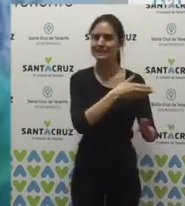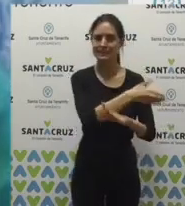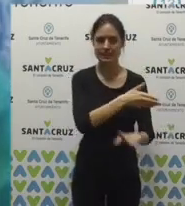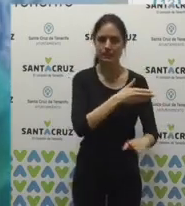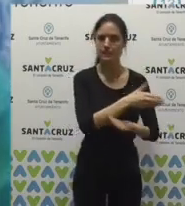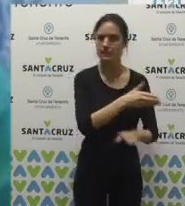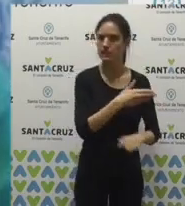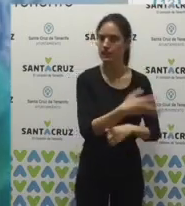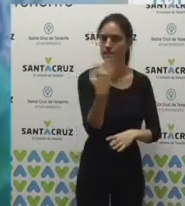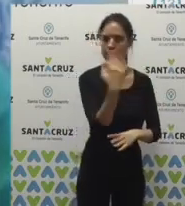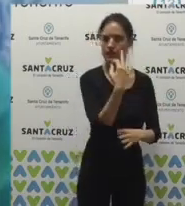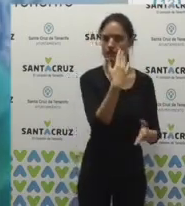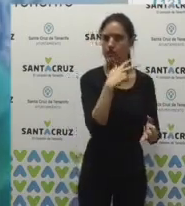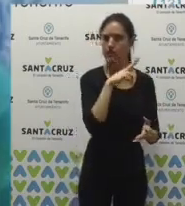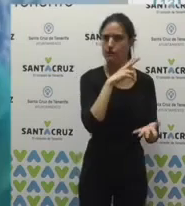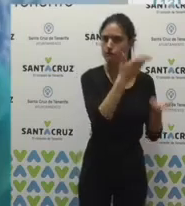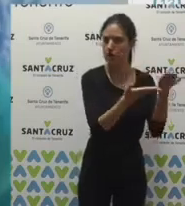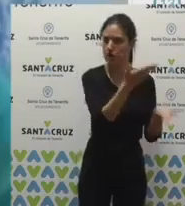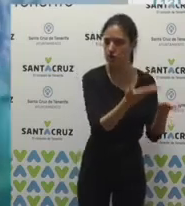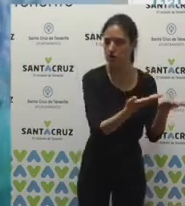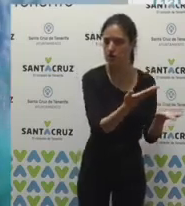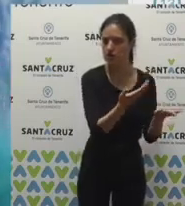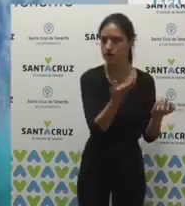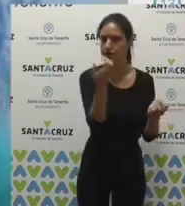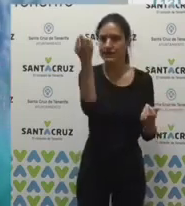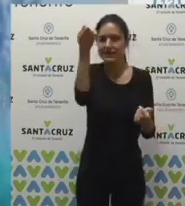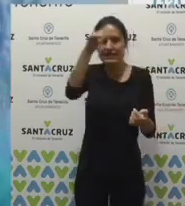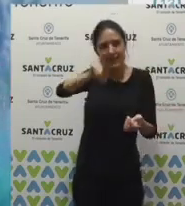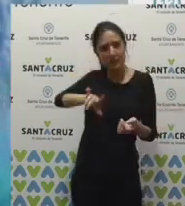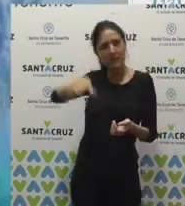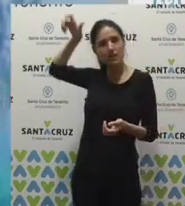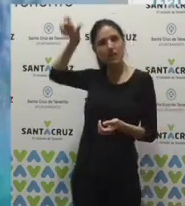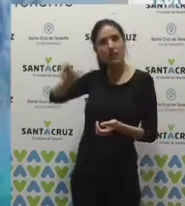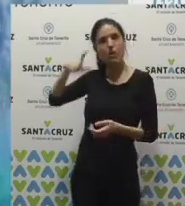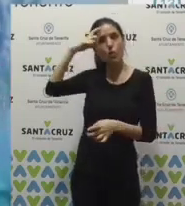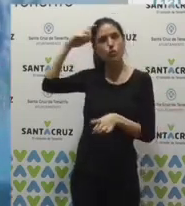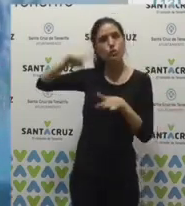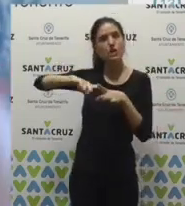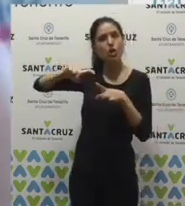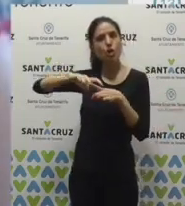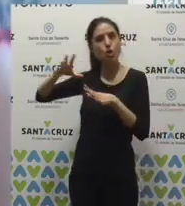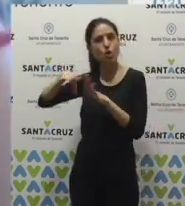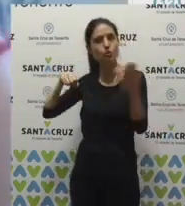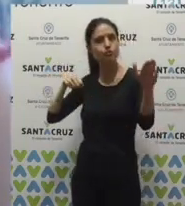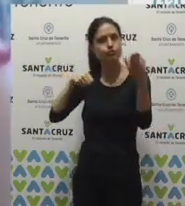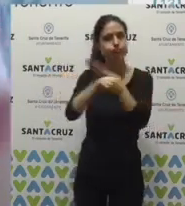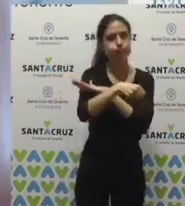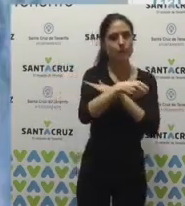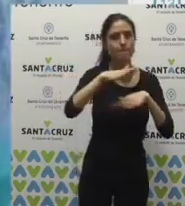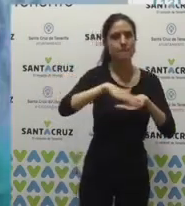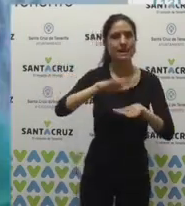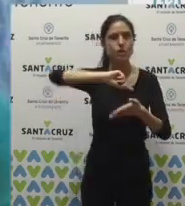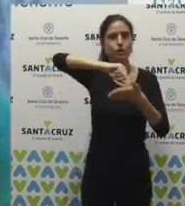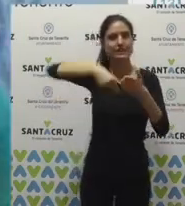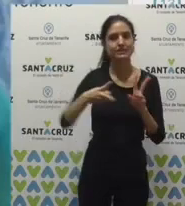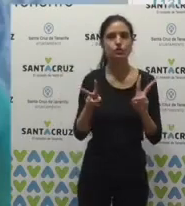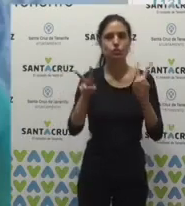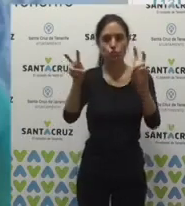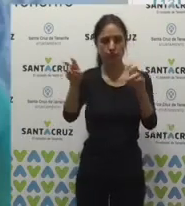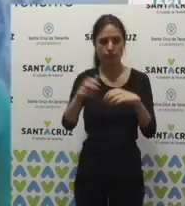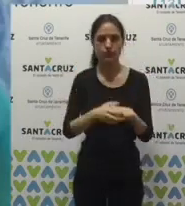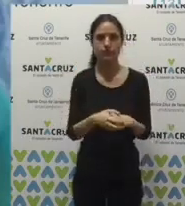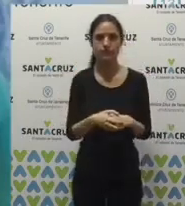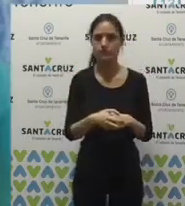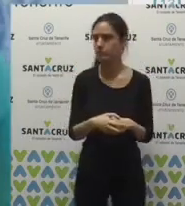así como que se ha introducido en la figura de un psicólogo para para esta nueva contratación a su vez